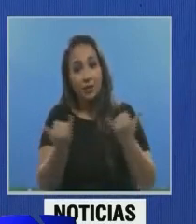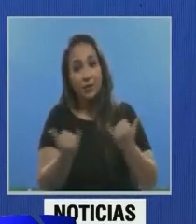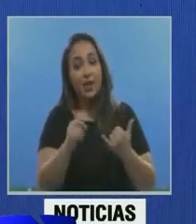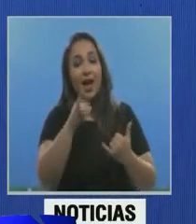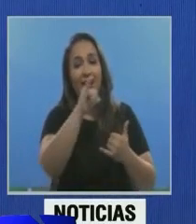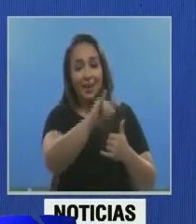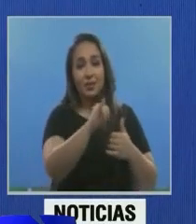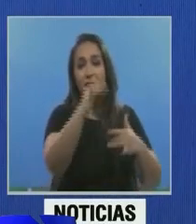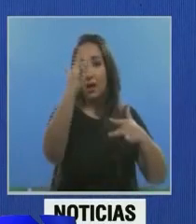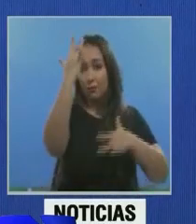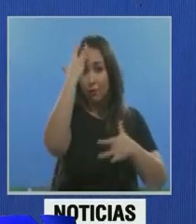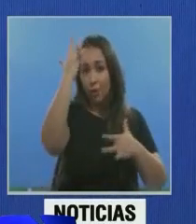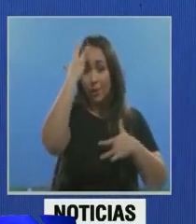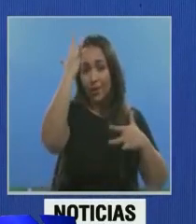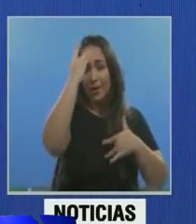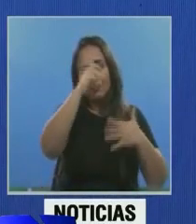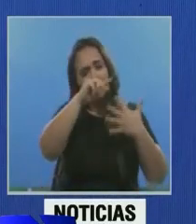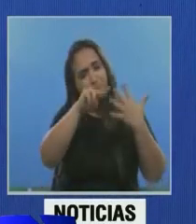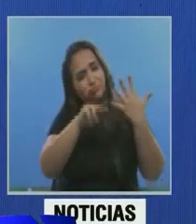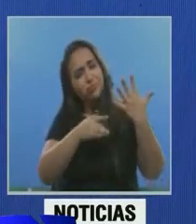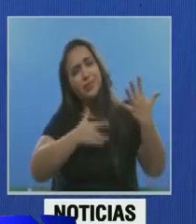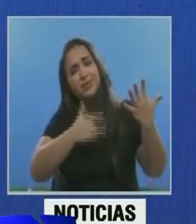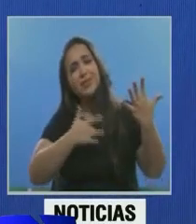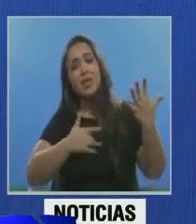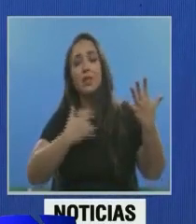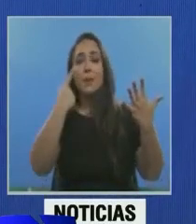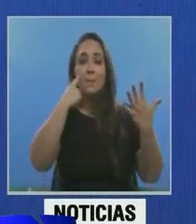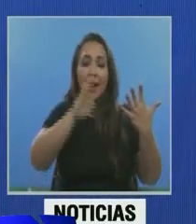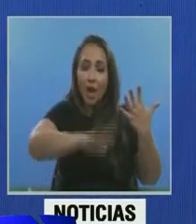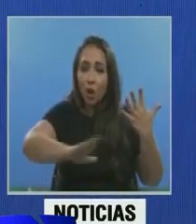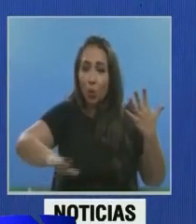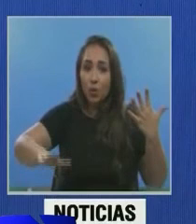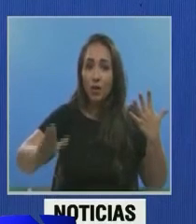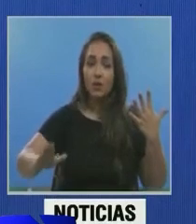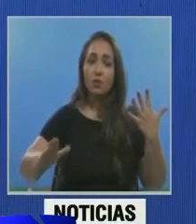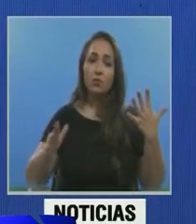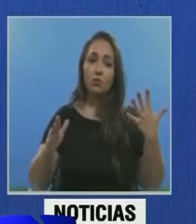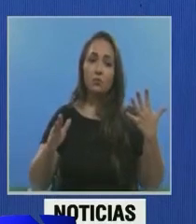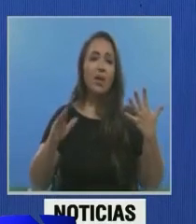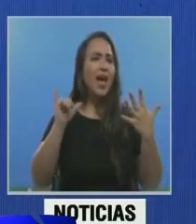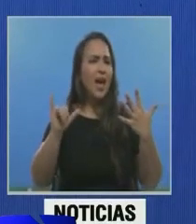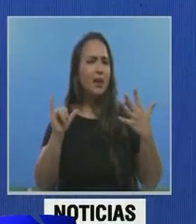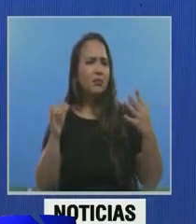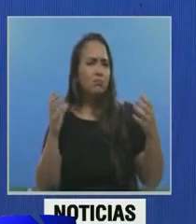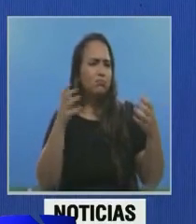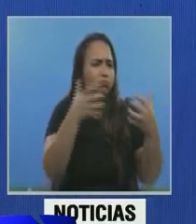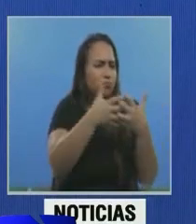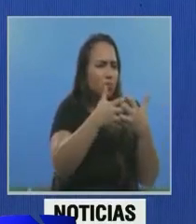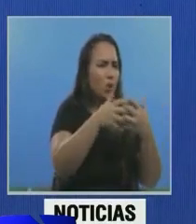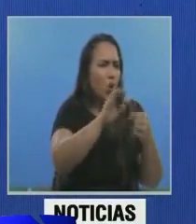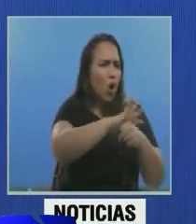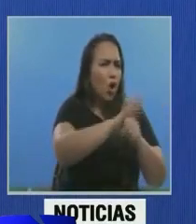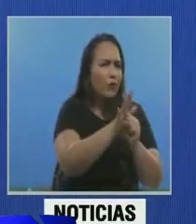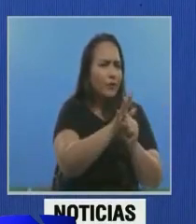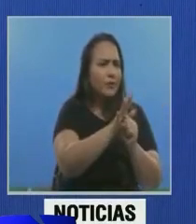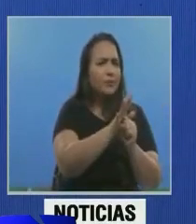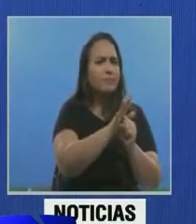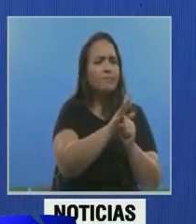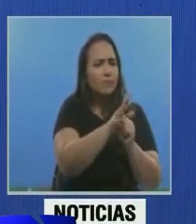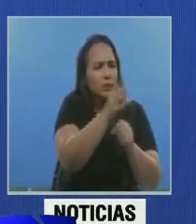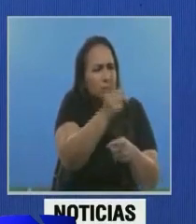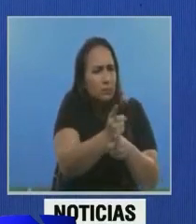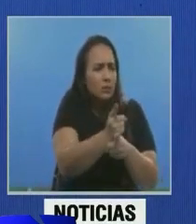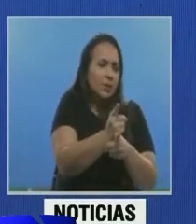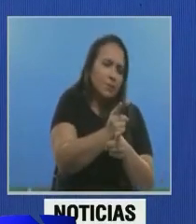inflamatorio multisistémico pedir xperia trico asociado al coronavirus no así diagnosticado